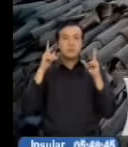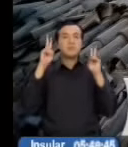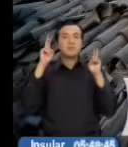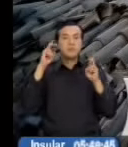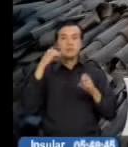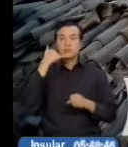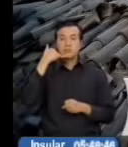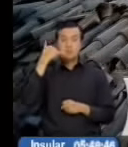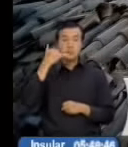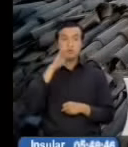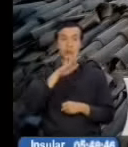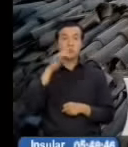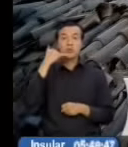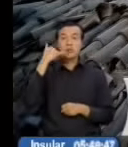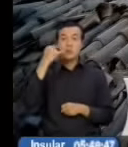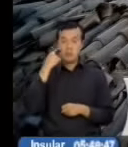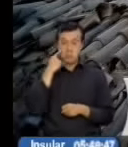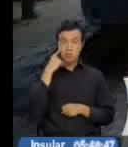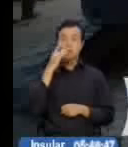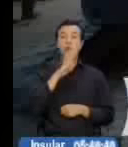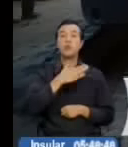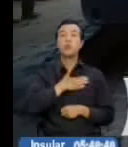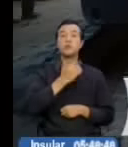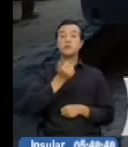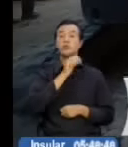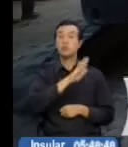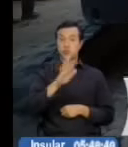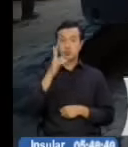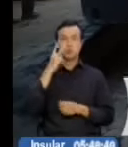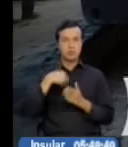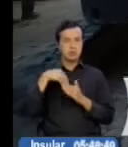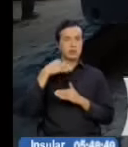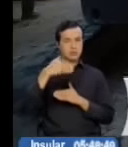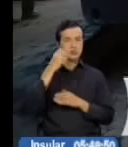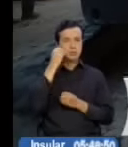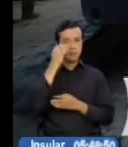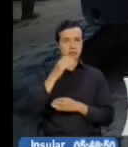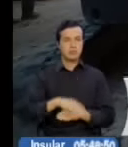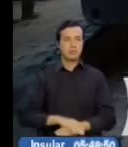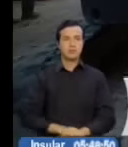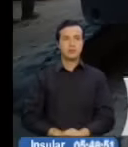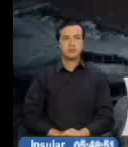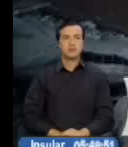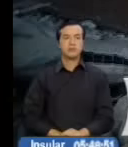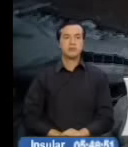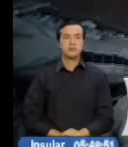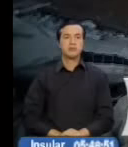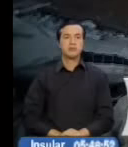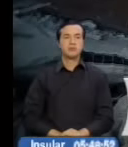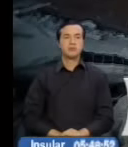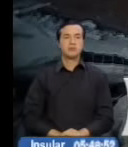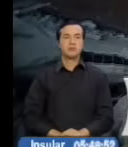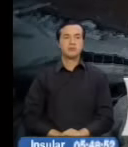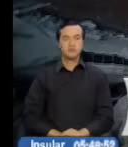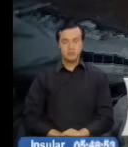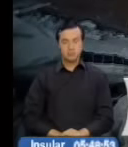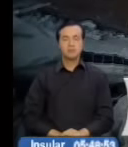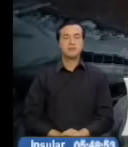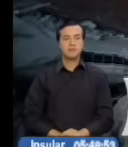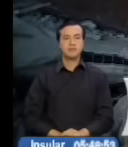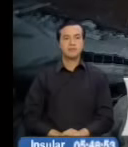telefónica ustedes pueden llamar para conocer sobre cómo se encuentran en ese momento sus familiares, Abraham. Así es,